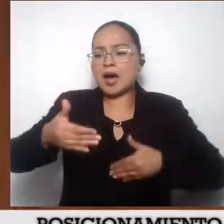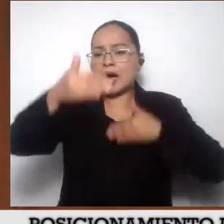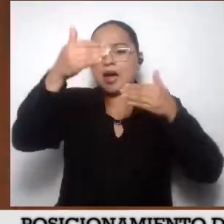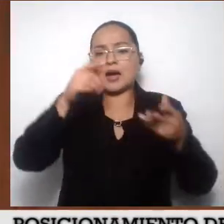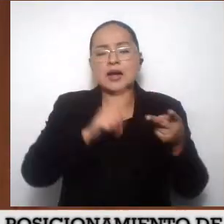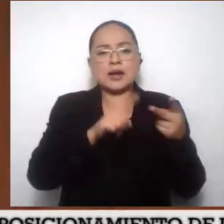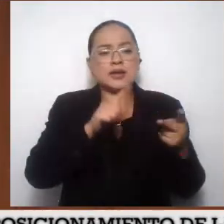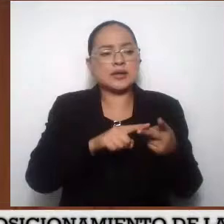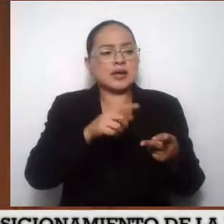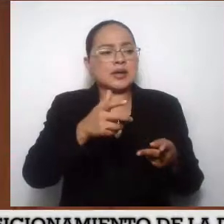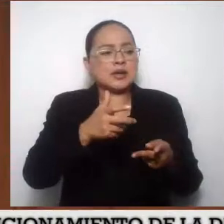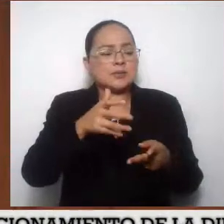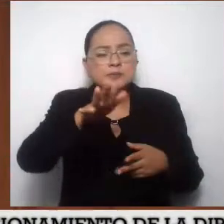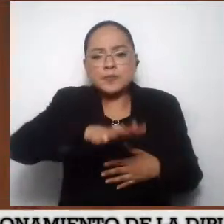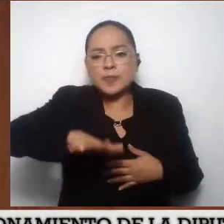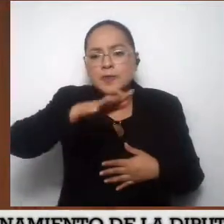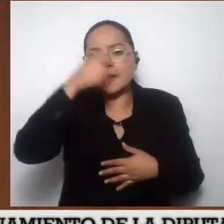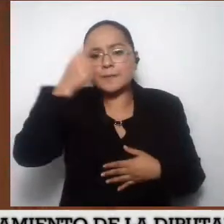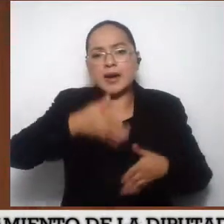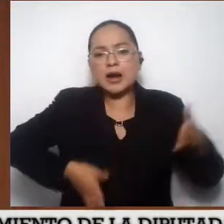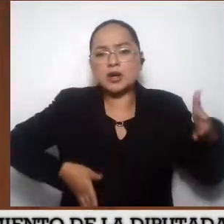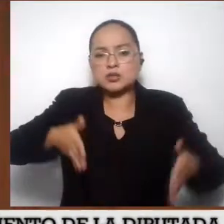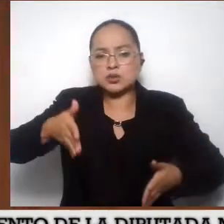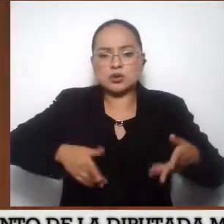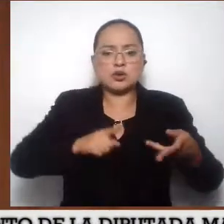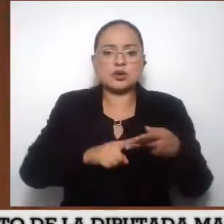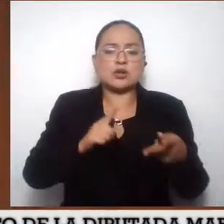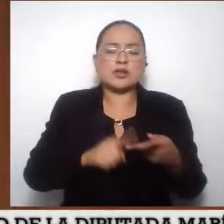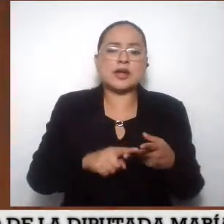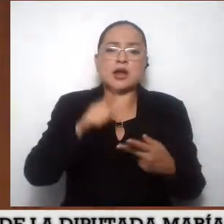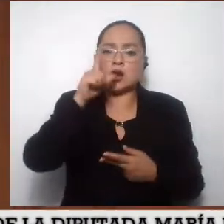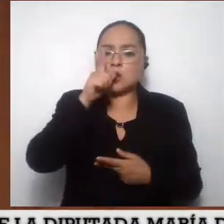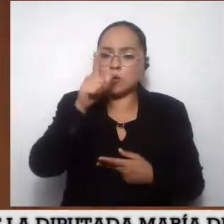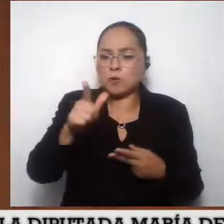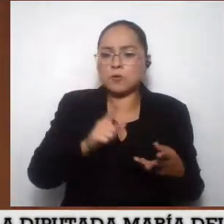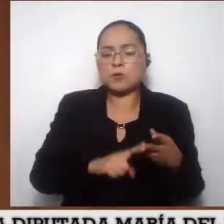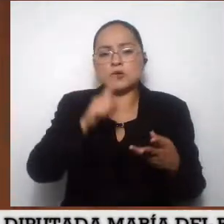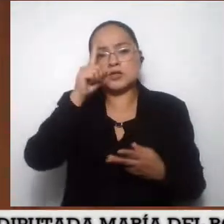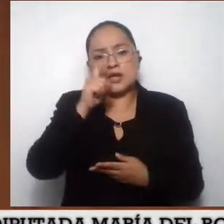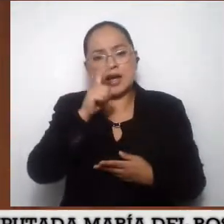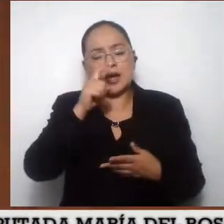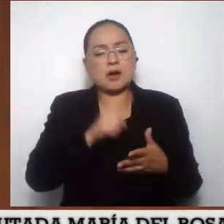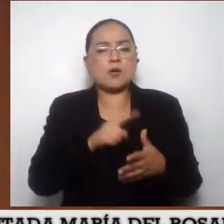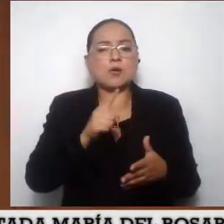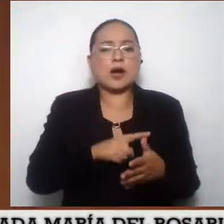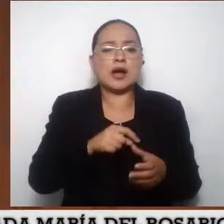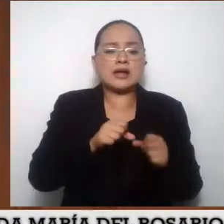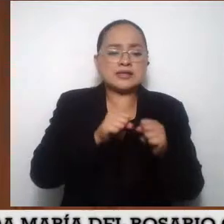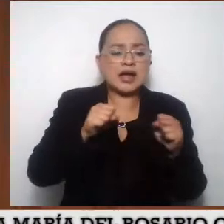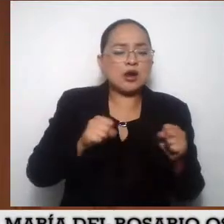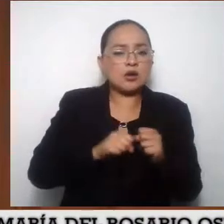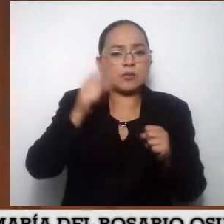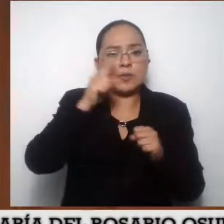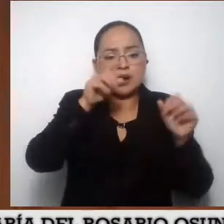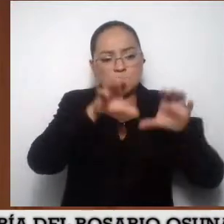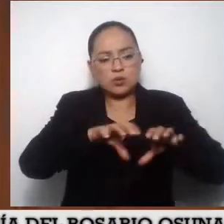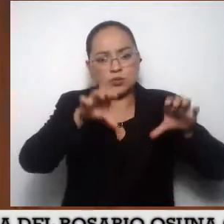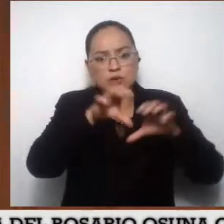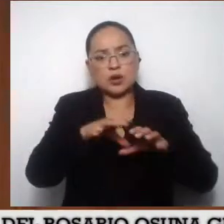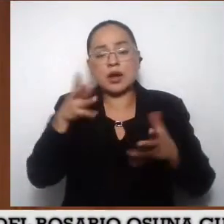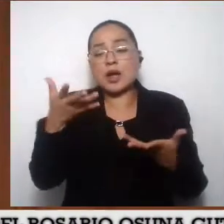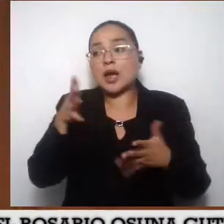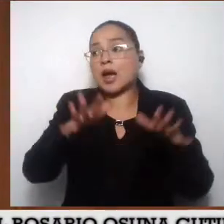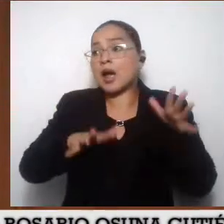cívicas, energía eléctrica, agua potable, salas de usos múltiples y en el mayor de los casos no se cuenta